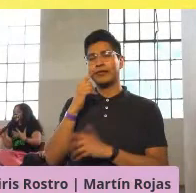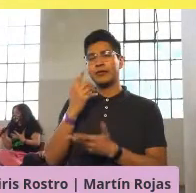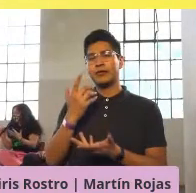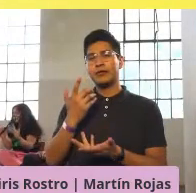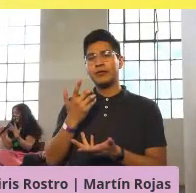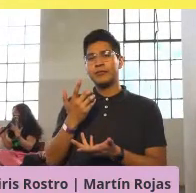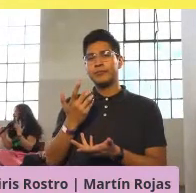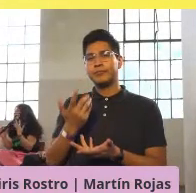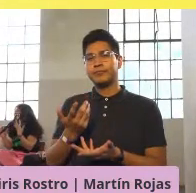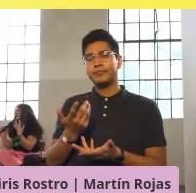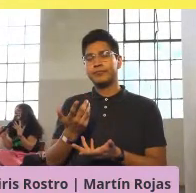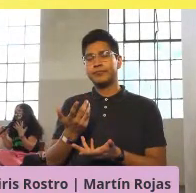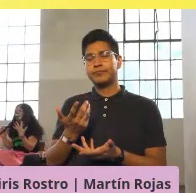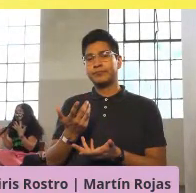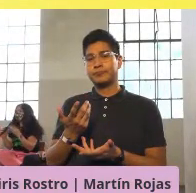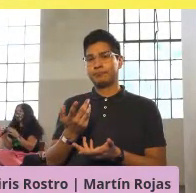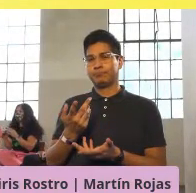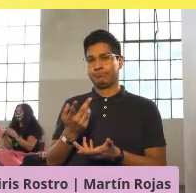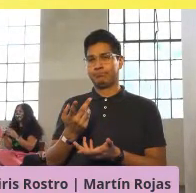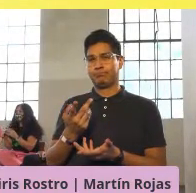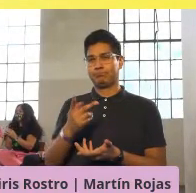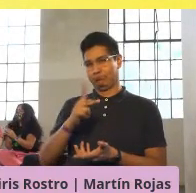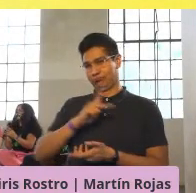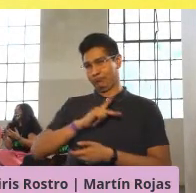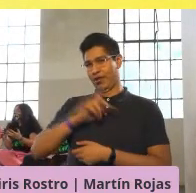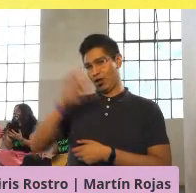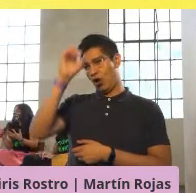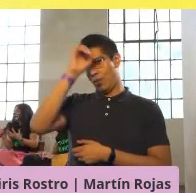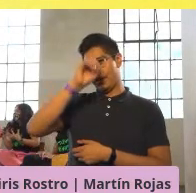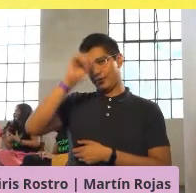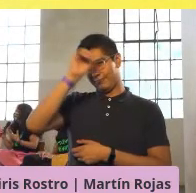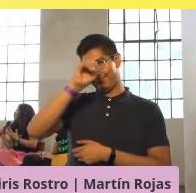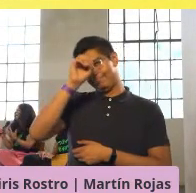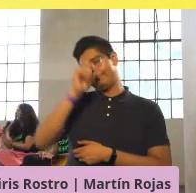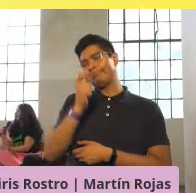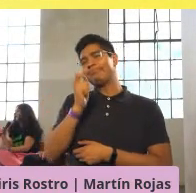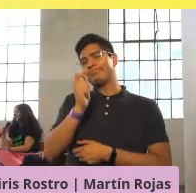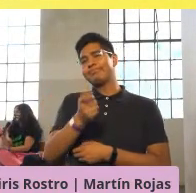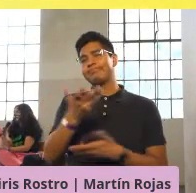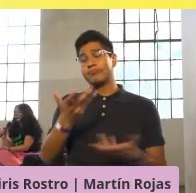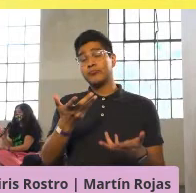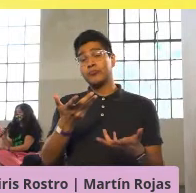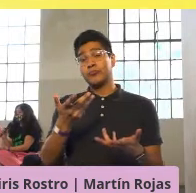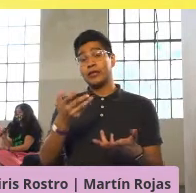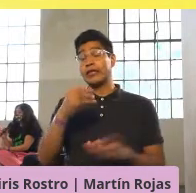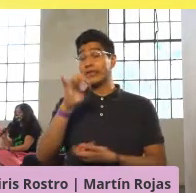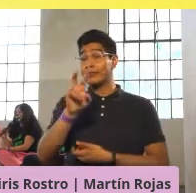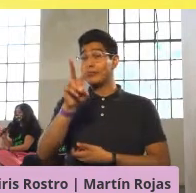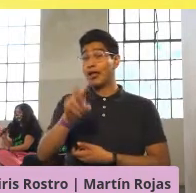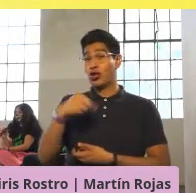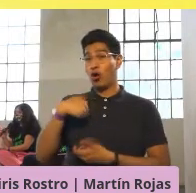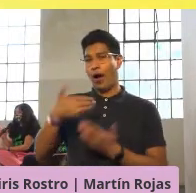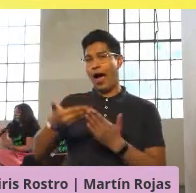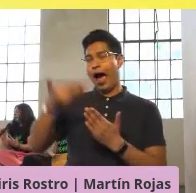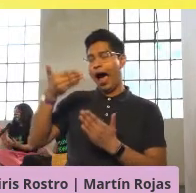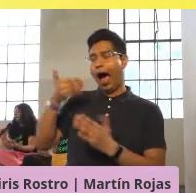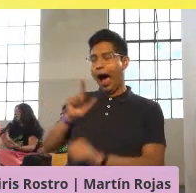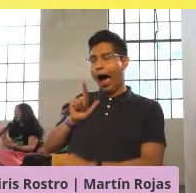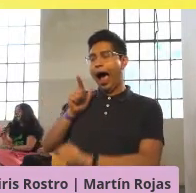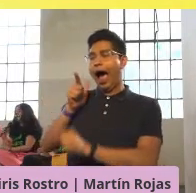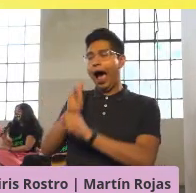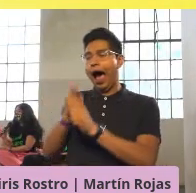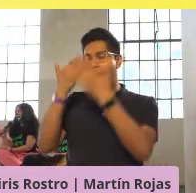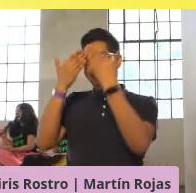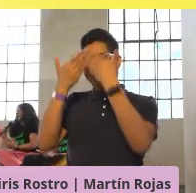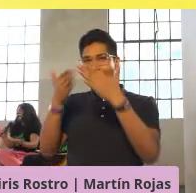Hablando muy desde mi punto personal, o sea, eso fue lo que a mí me despertó y me hizo